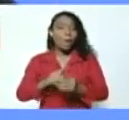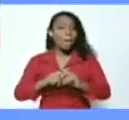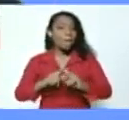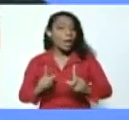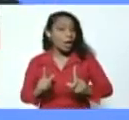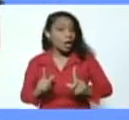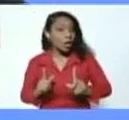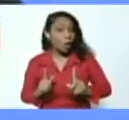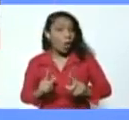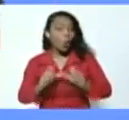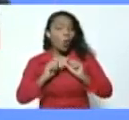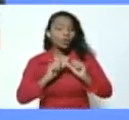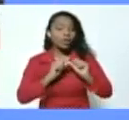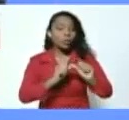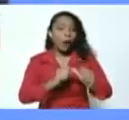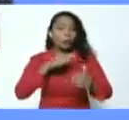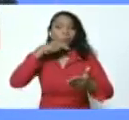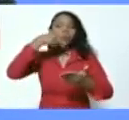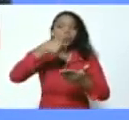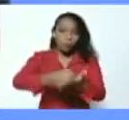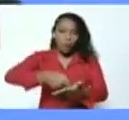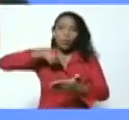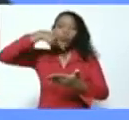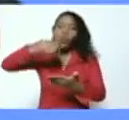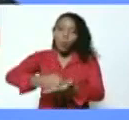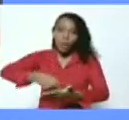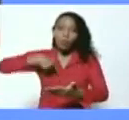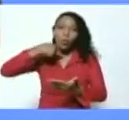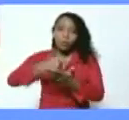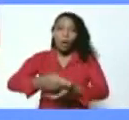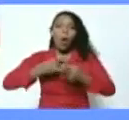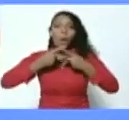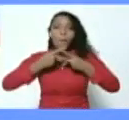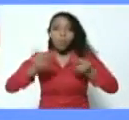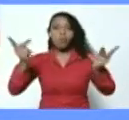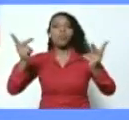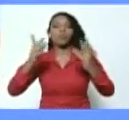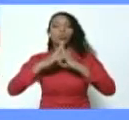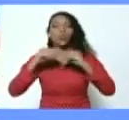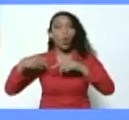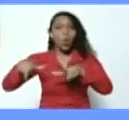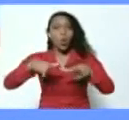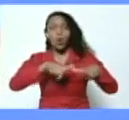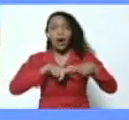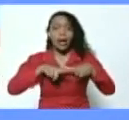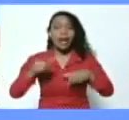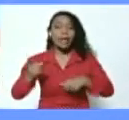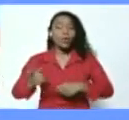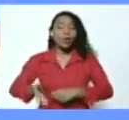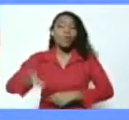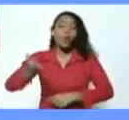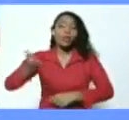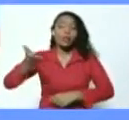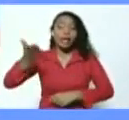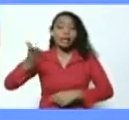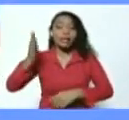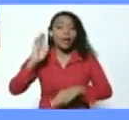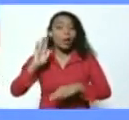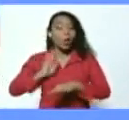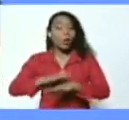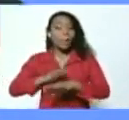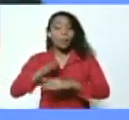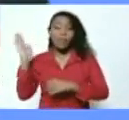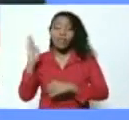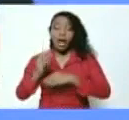que seguirlo mencionando, hay que seguirlo divulgando por todas partes, porque es sumamente importante lo que hemos